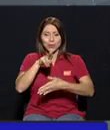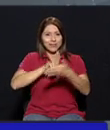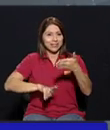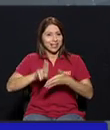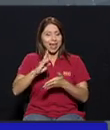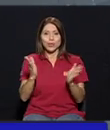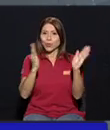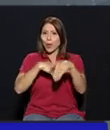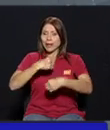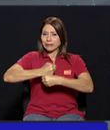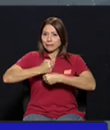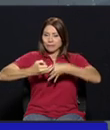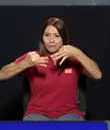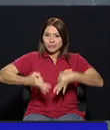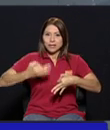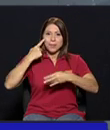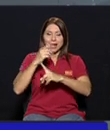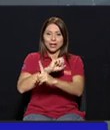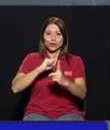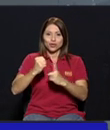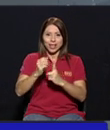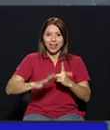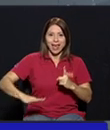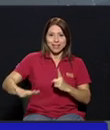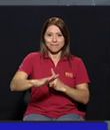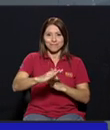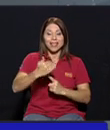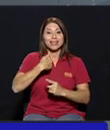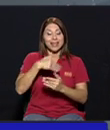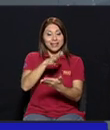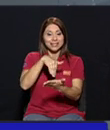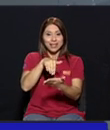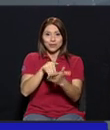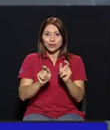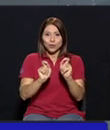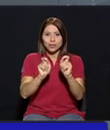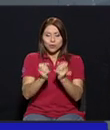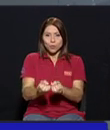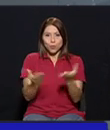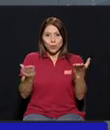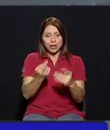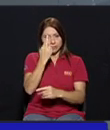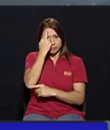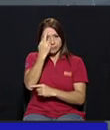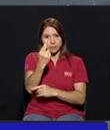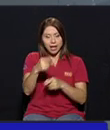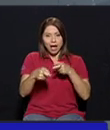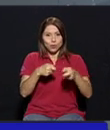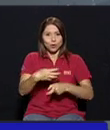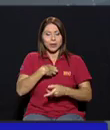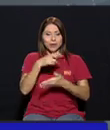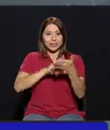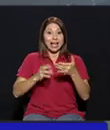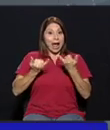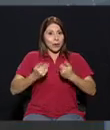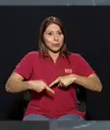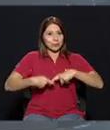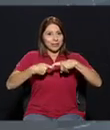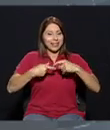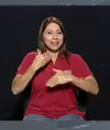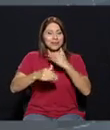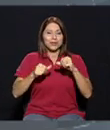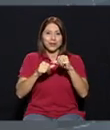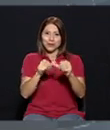ni todo el bien que conlleva para la sociedad tener centros de educación pública donde se respete la autonomía universitaria. Vamos a una pausa, pero